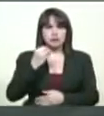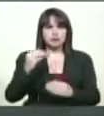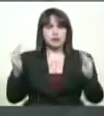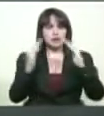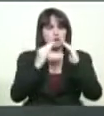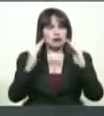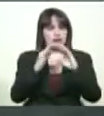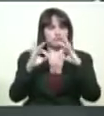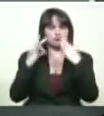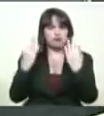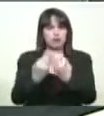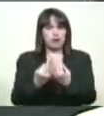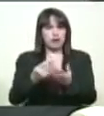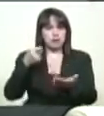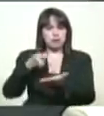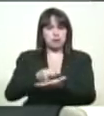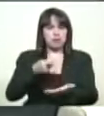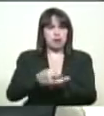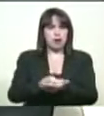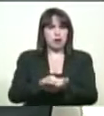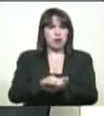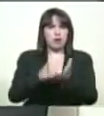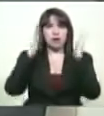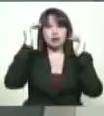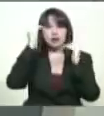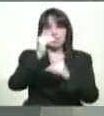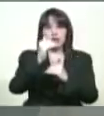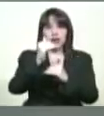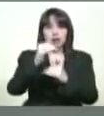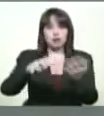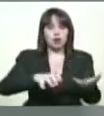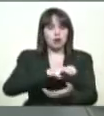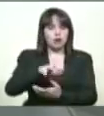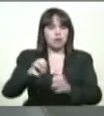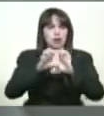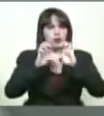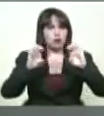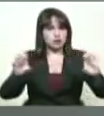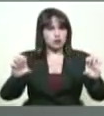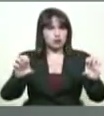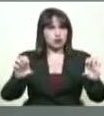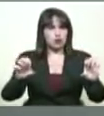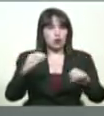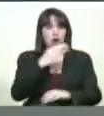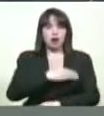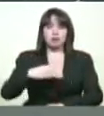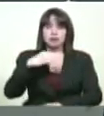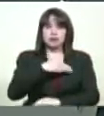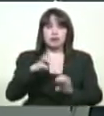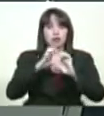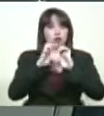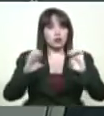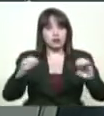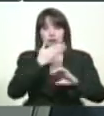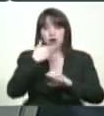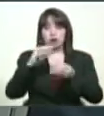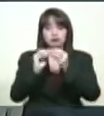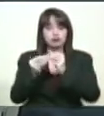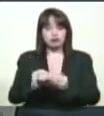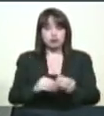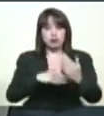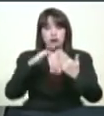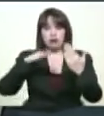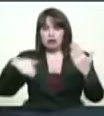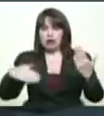para atender los problemas de educación con las transmisiones educativas para mejorar las escuelas